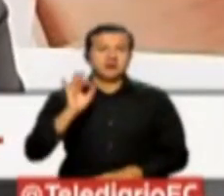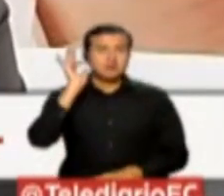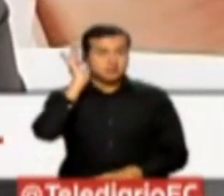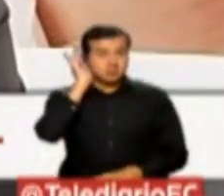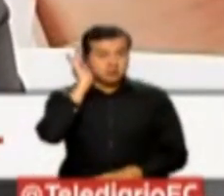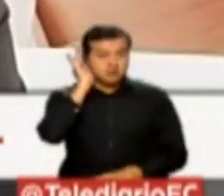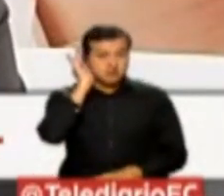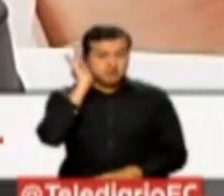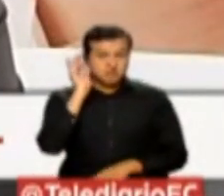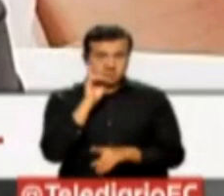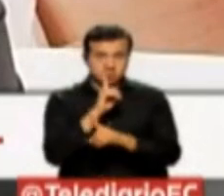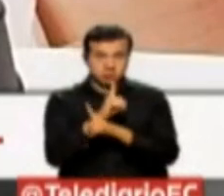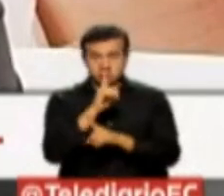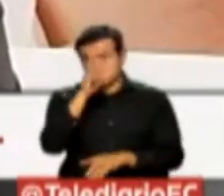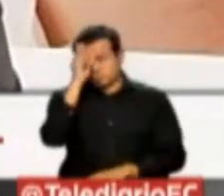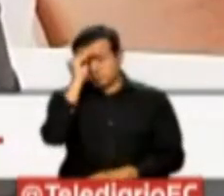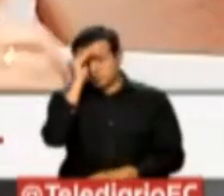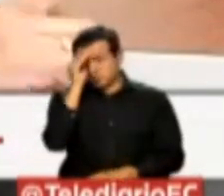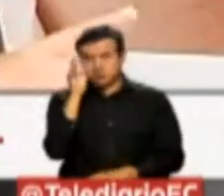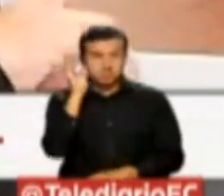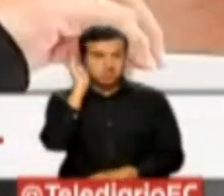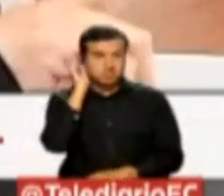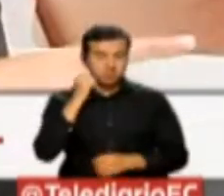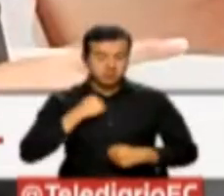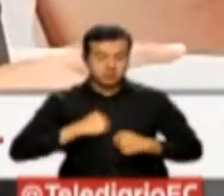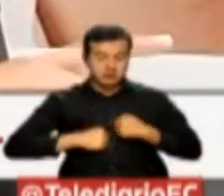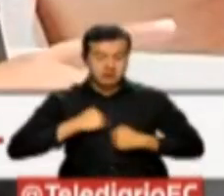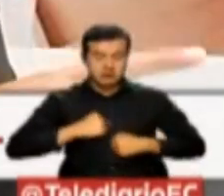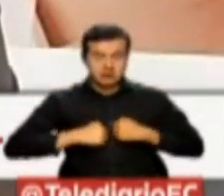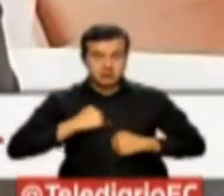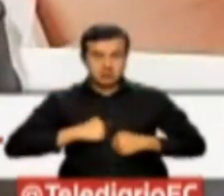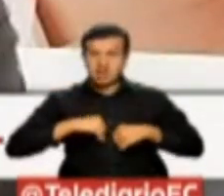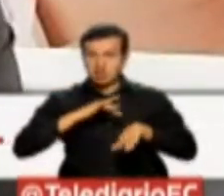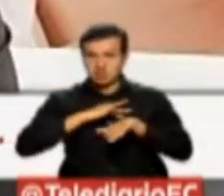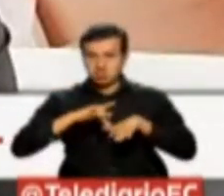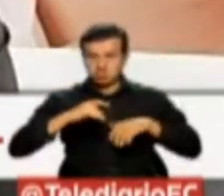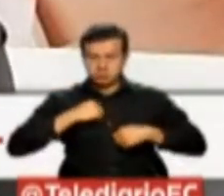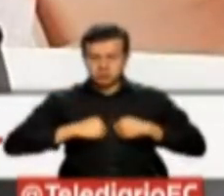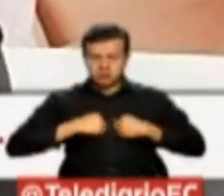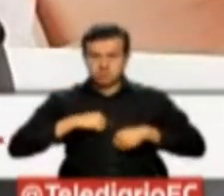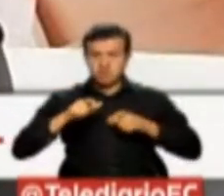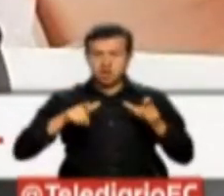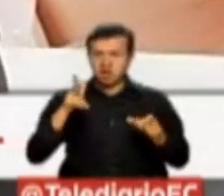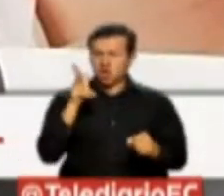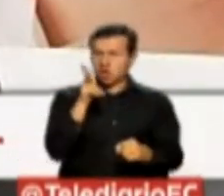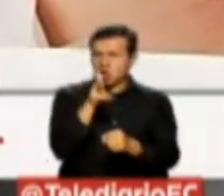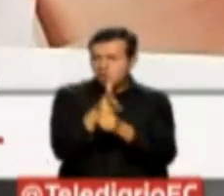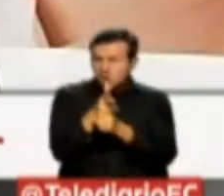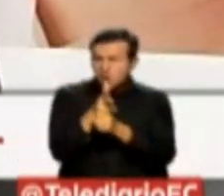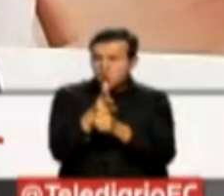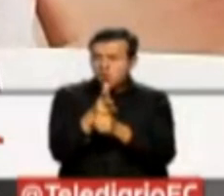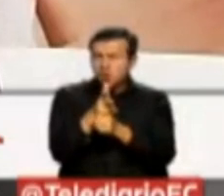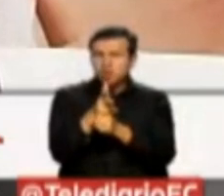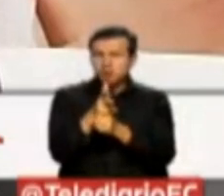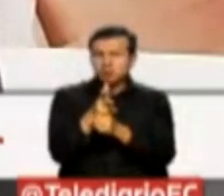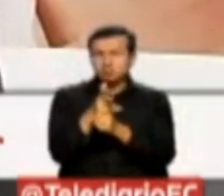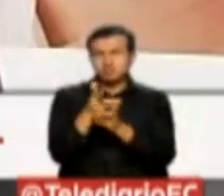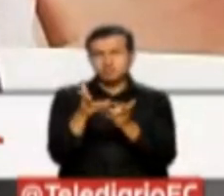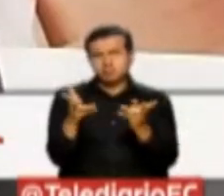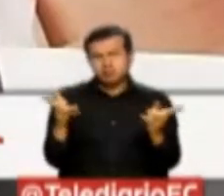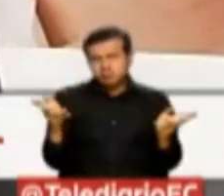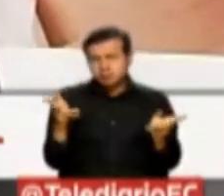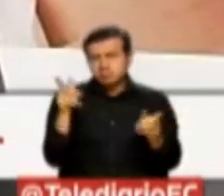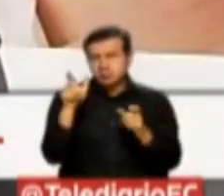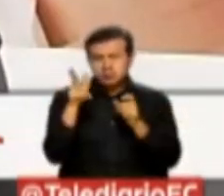con discapacidad mental, la señora se bañó en la pileta desnuda. Imagínate las personas que filmaron,